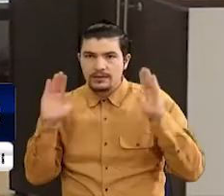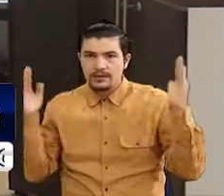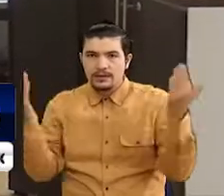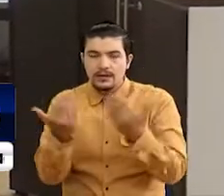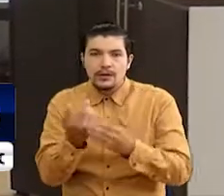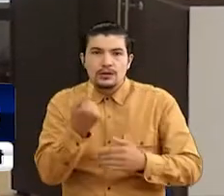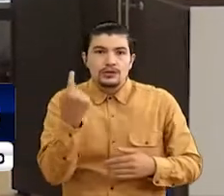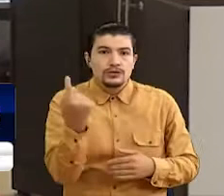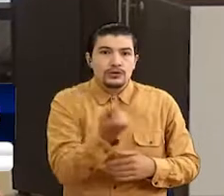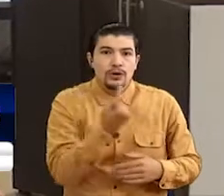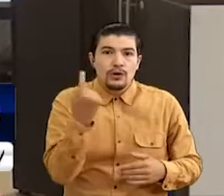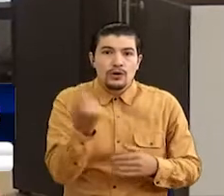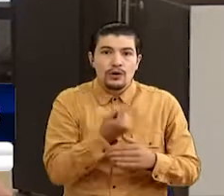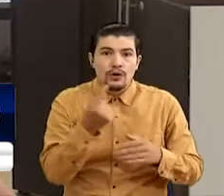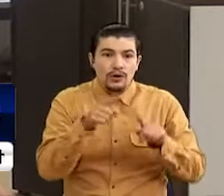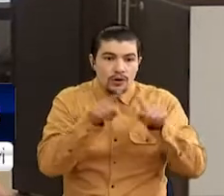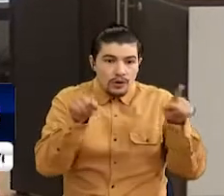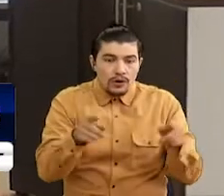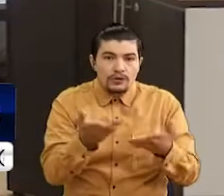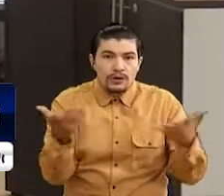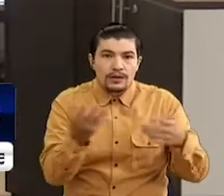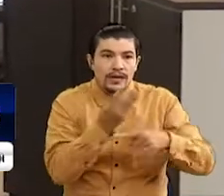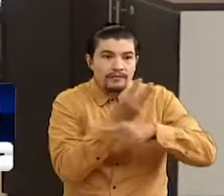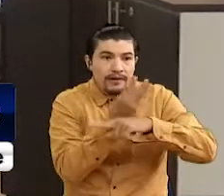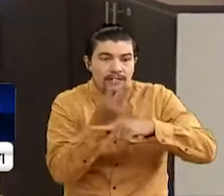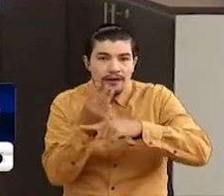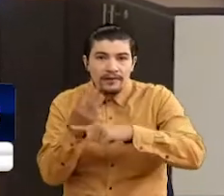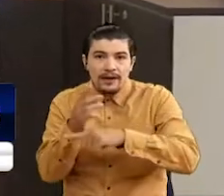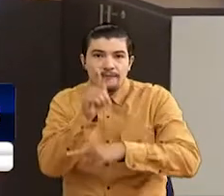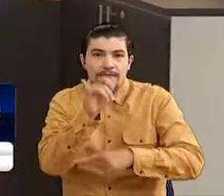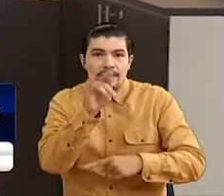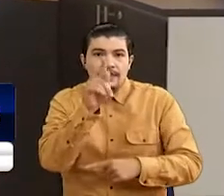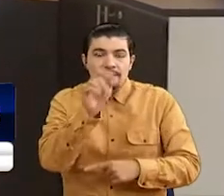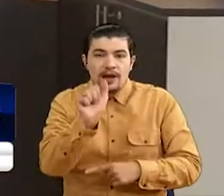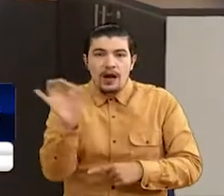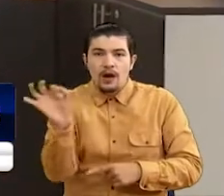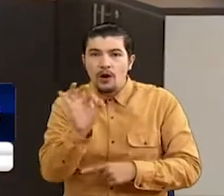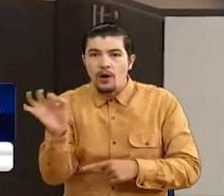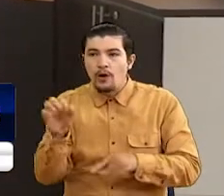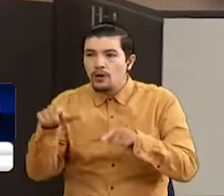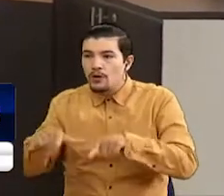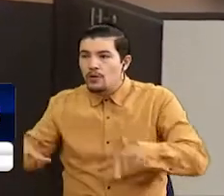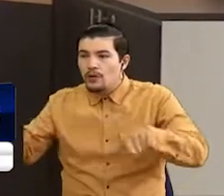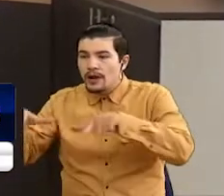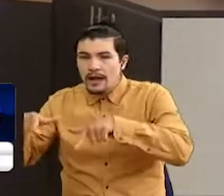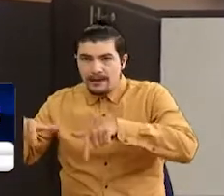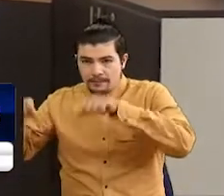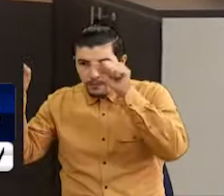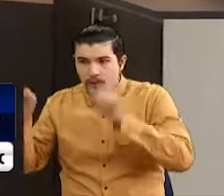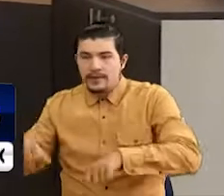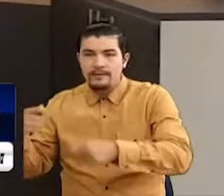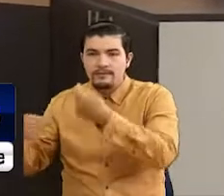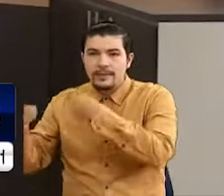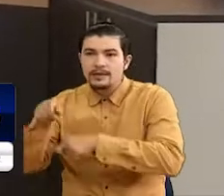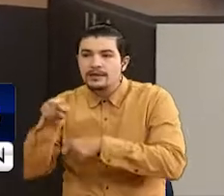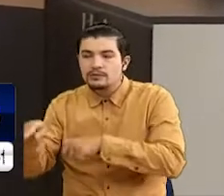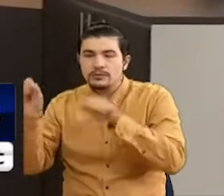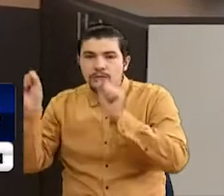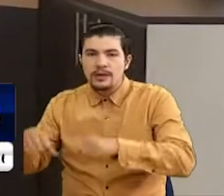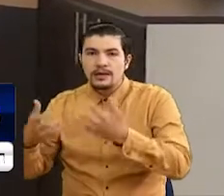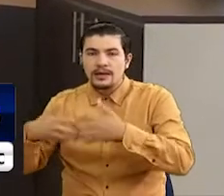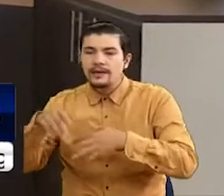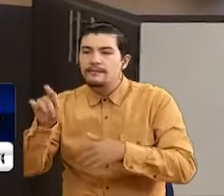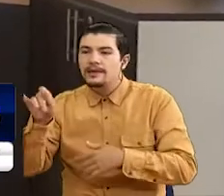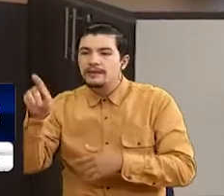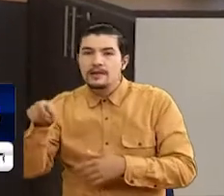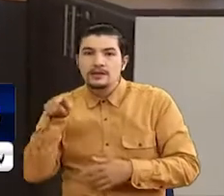tiquetes se pueden comprar en la página web de la fifa y en los puntos de venta autorizados en la fifa esos tiquetes tienen